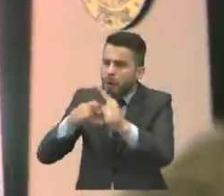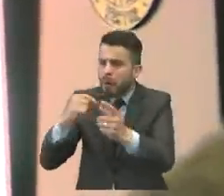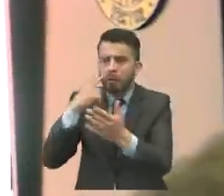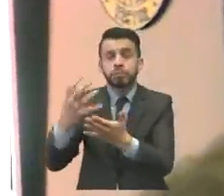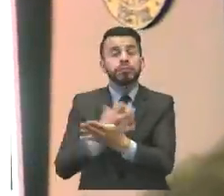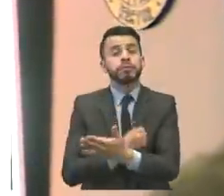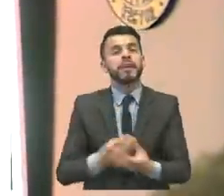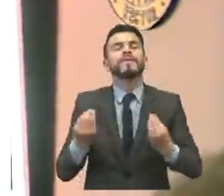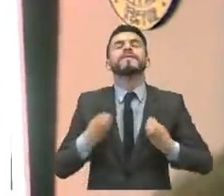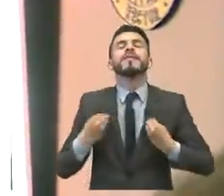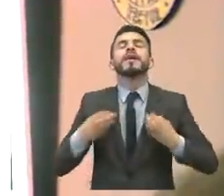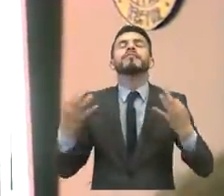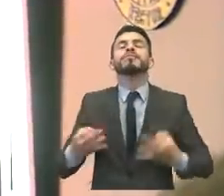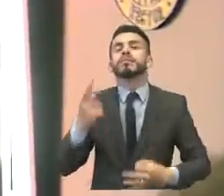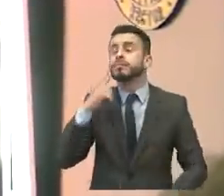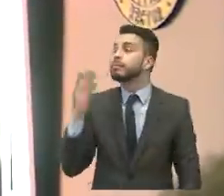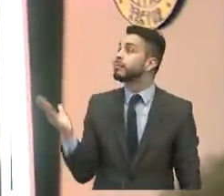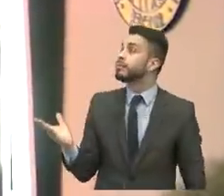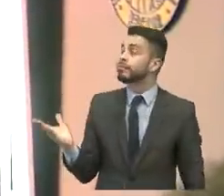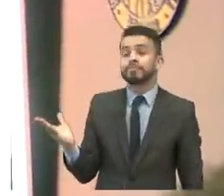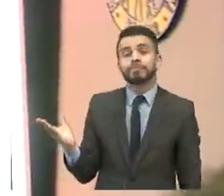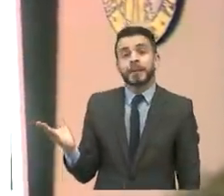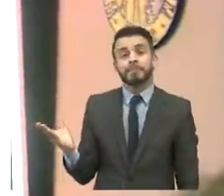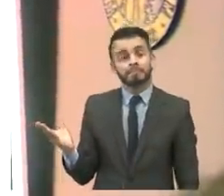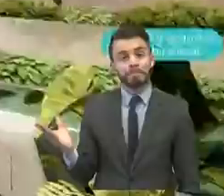viviría? Así.